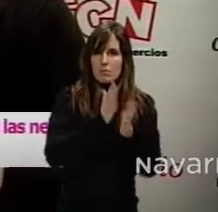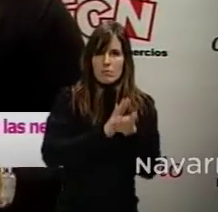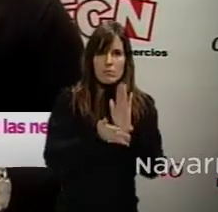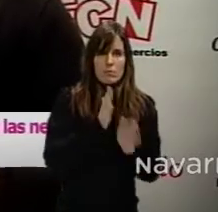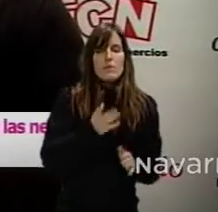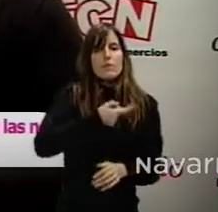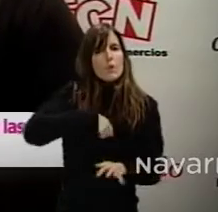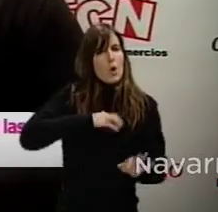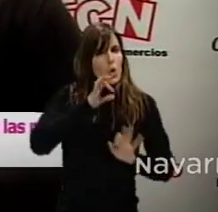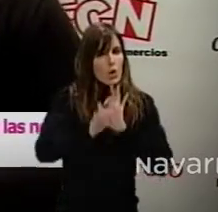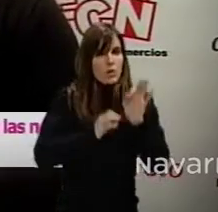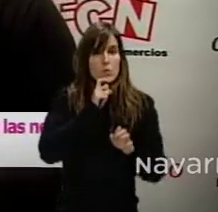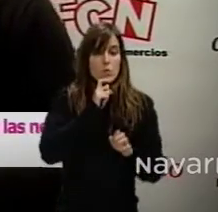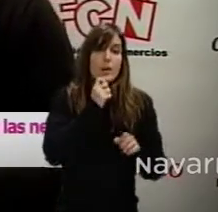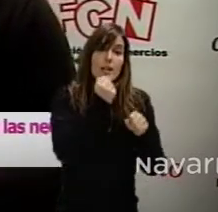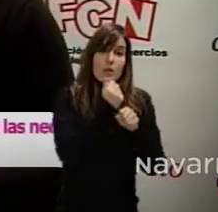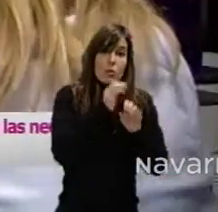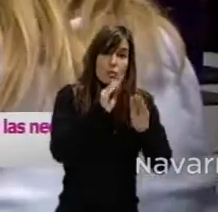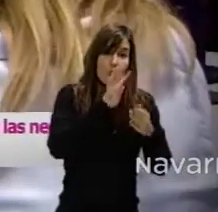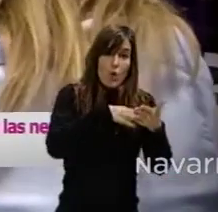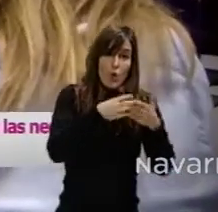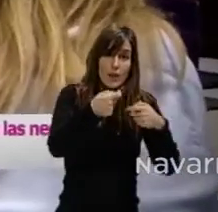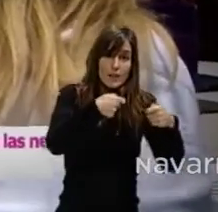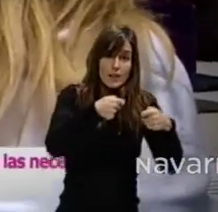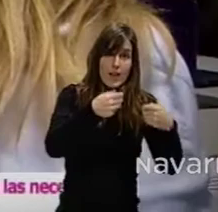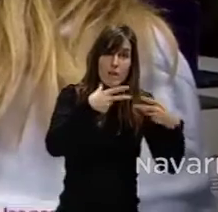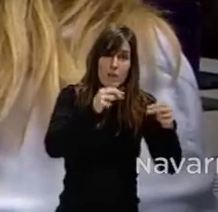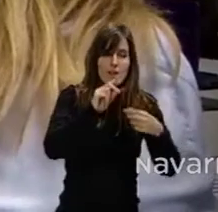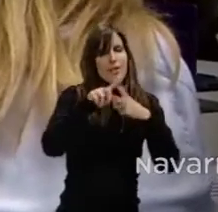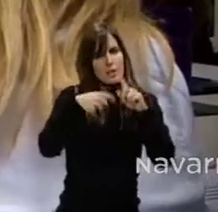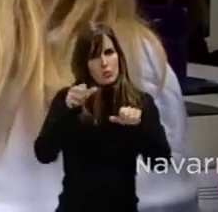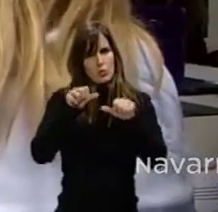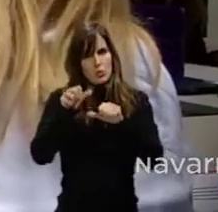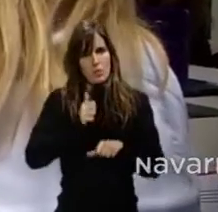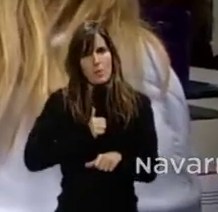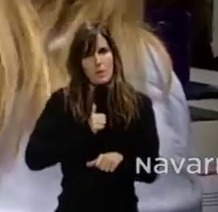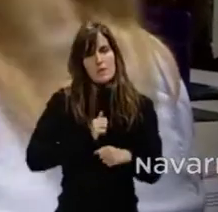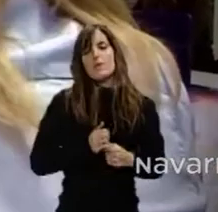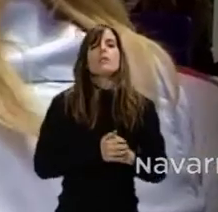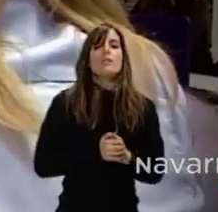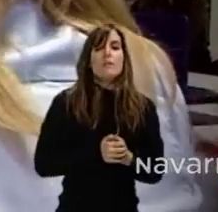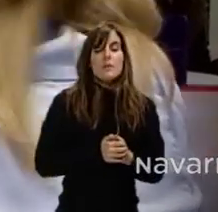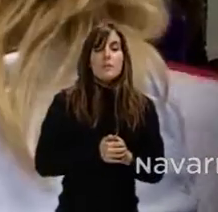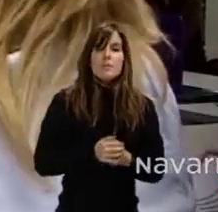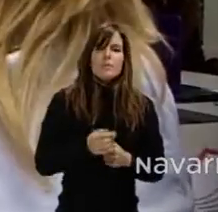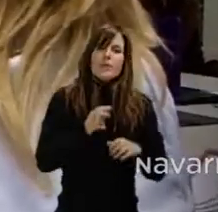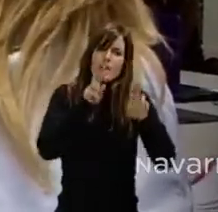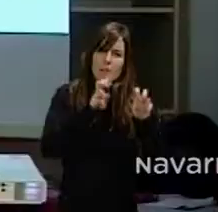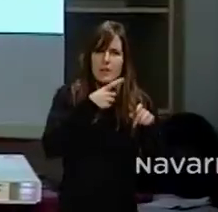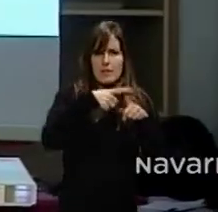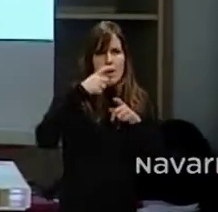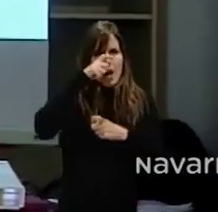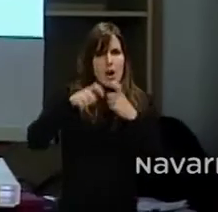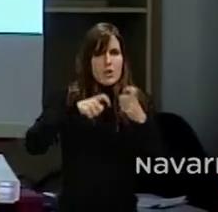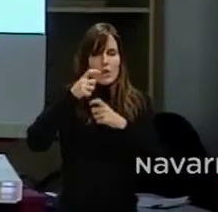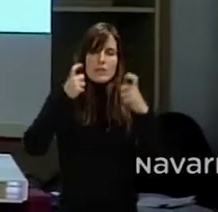organizar fuera del horario comercial tienen temáticas muy diferentes que van variando a lo largo de los años siempre